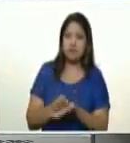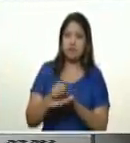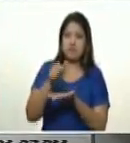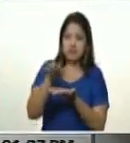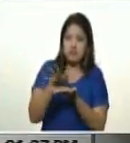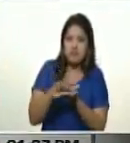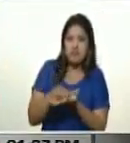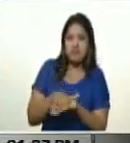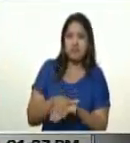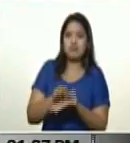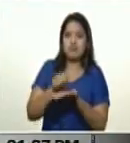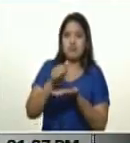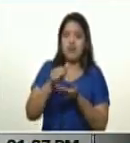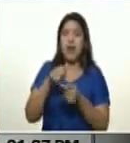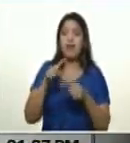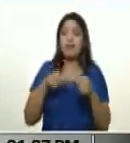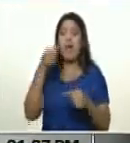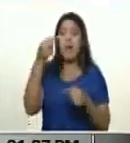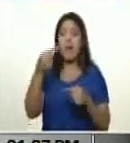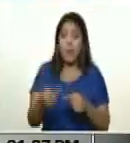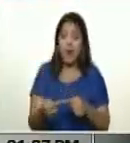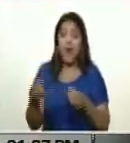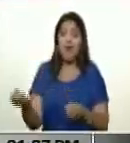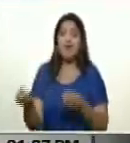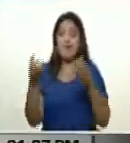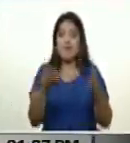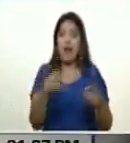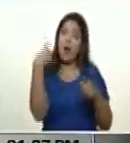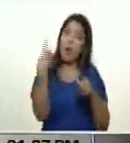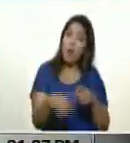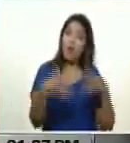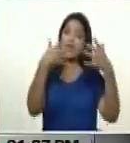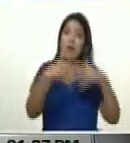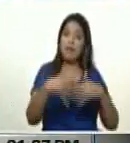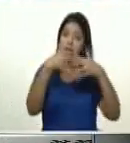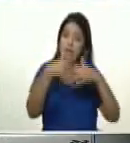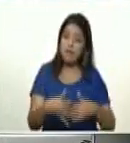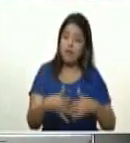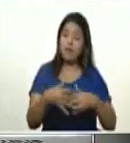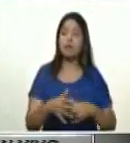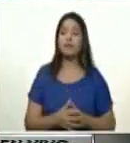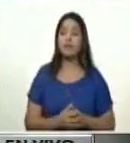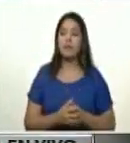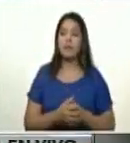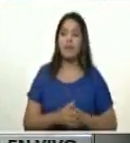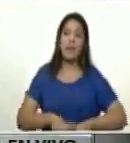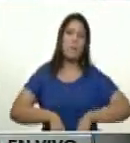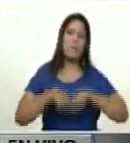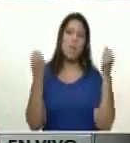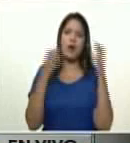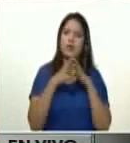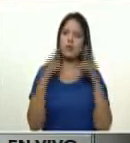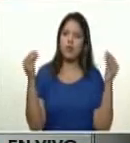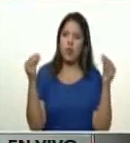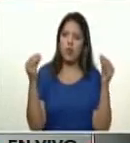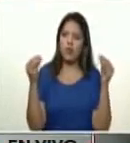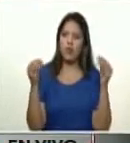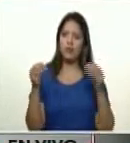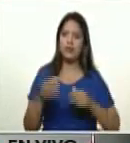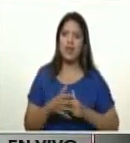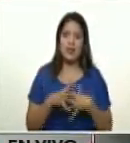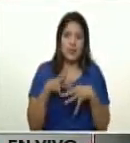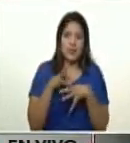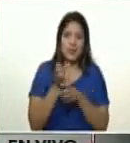barro. Y luego el barro va a la máquina extrusora. Sí. Y la máquina extrusora lo extrusa. Le hace así,